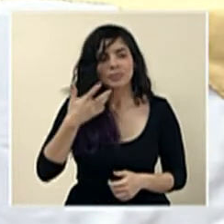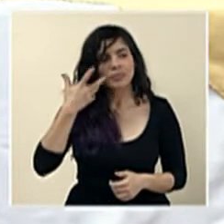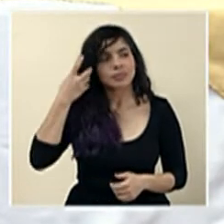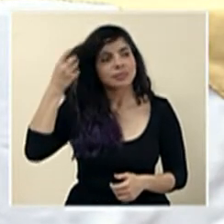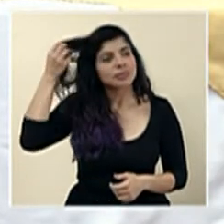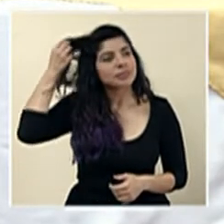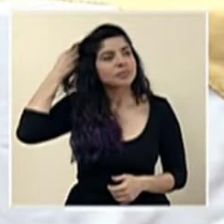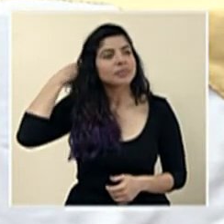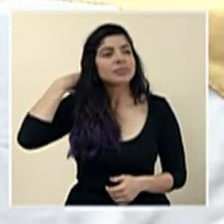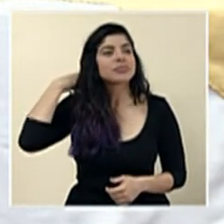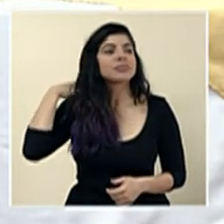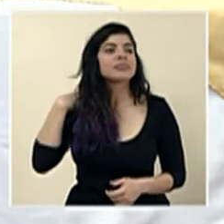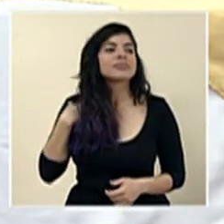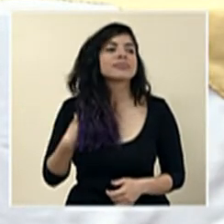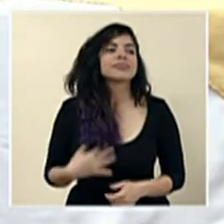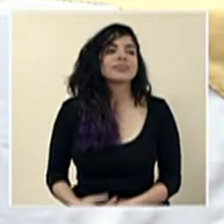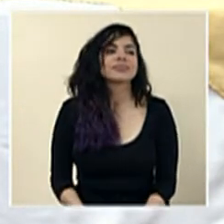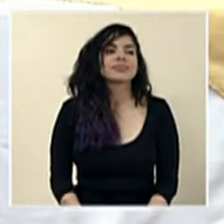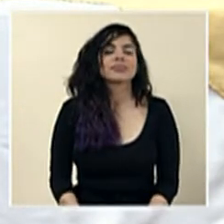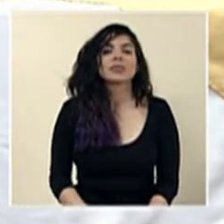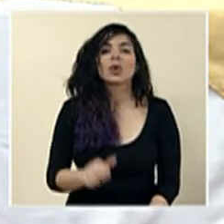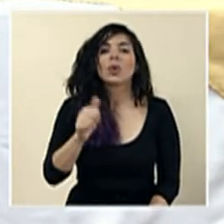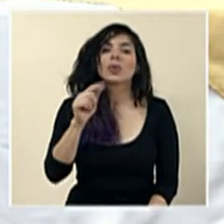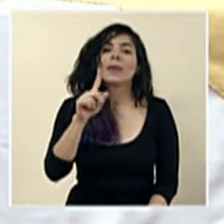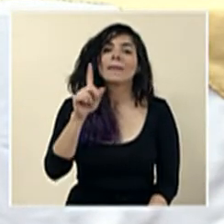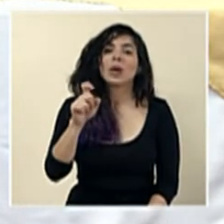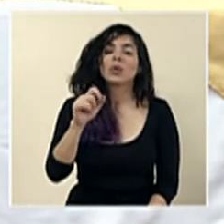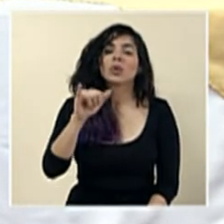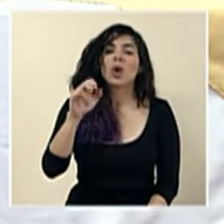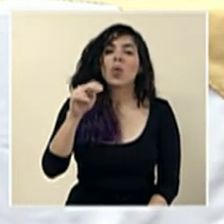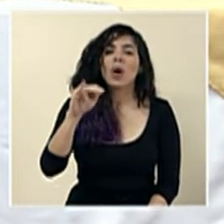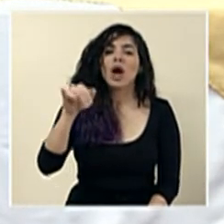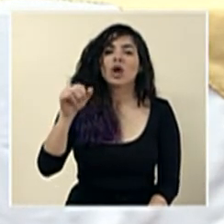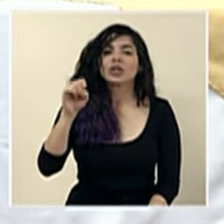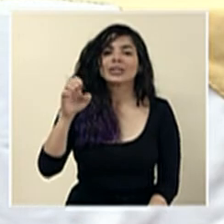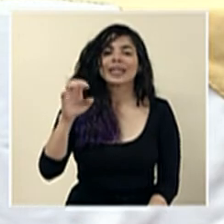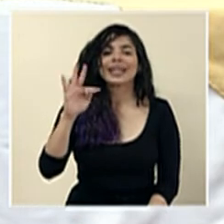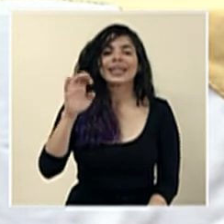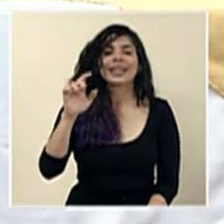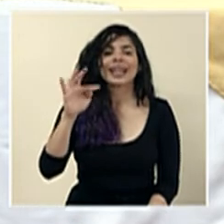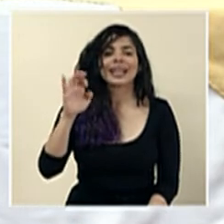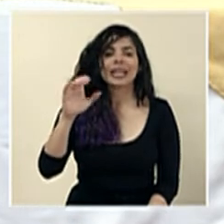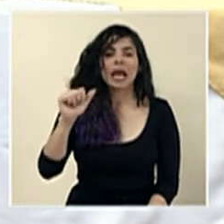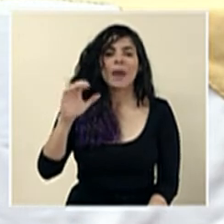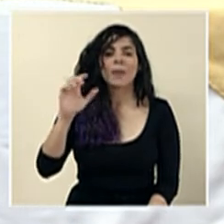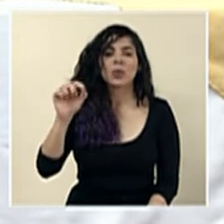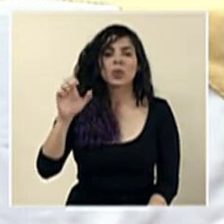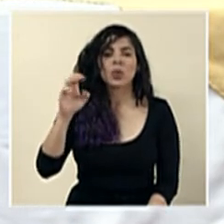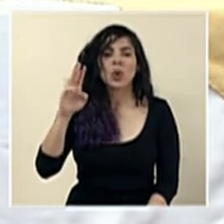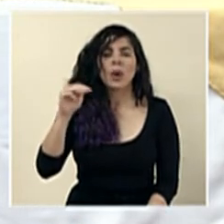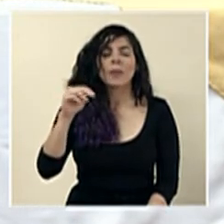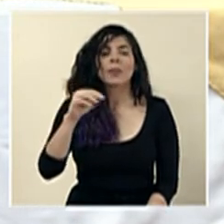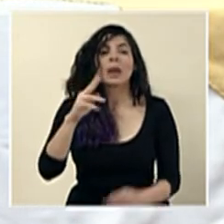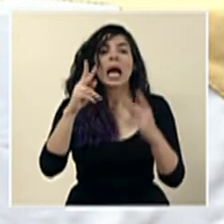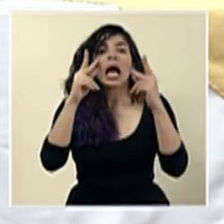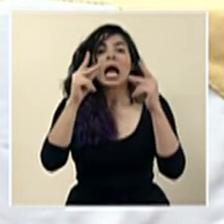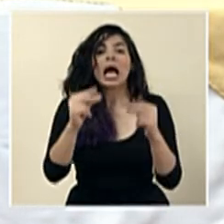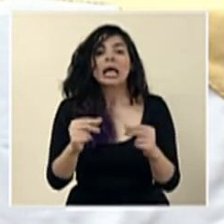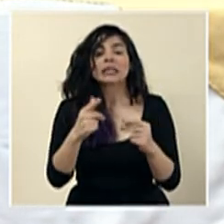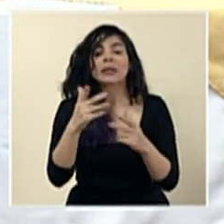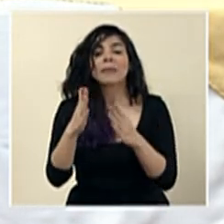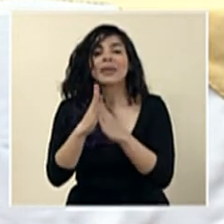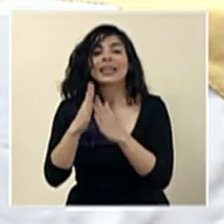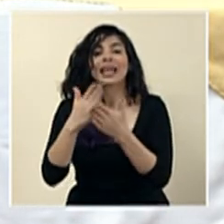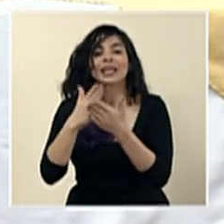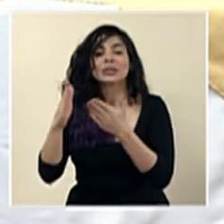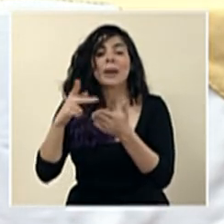La siguiente consulta es de Juan José Herrera de teletica.com. ¿Cuál es la posición de Hacienda con respecto a la solicitud de extensión en la exoneración del pago